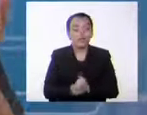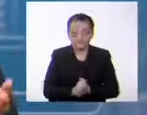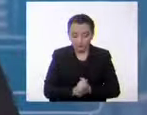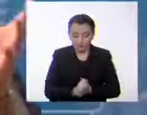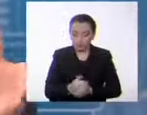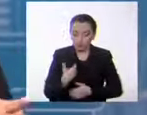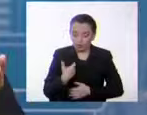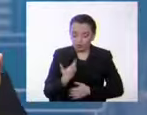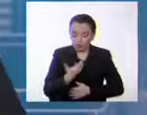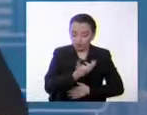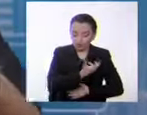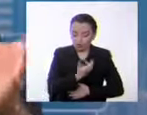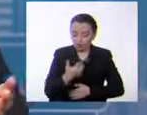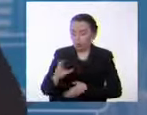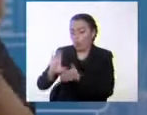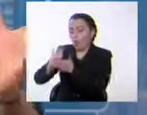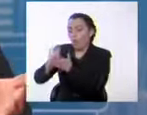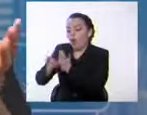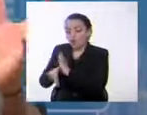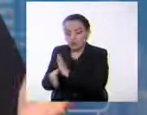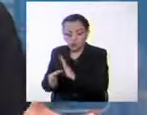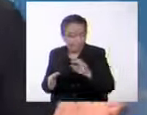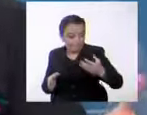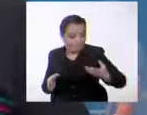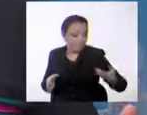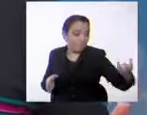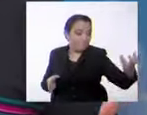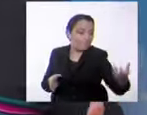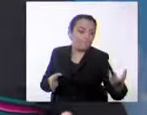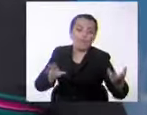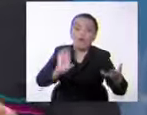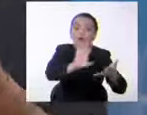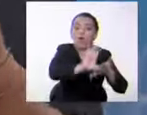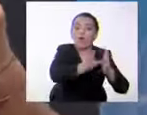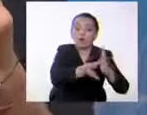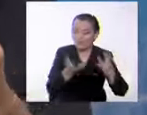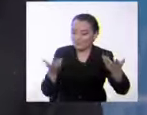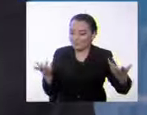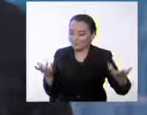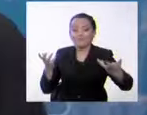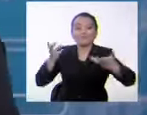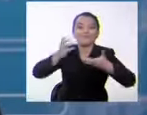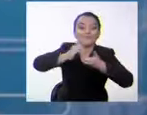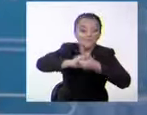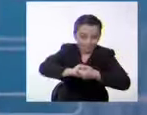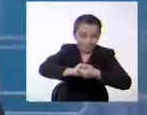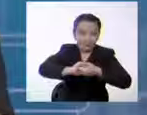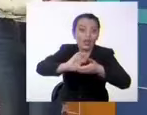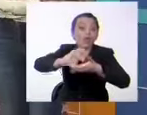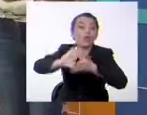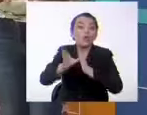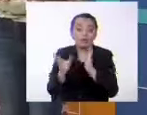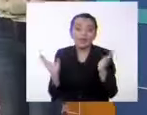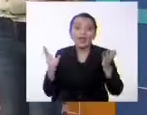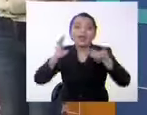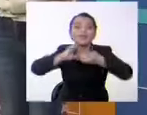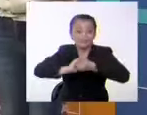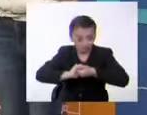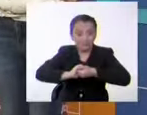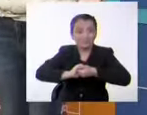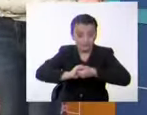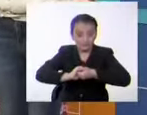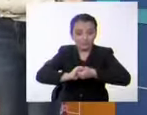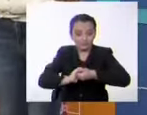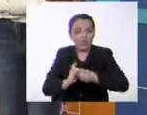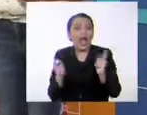ese contacto con otras culturas se facilita a través de los medios de comunicación, ¿no? Lo que vemos en la televisión, escuchamos